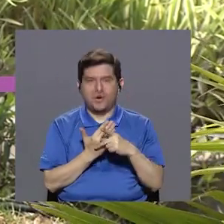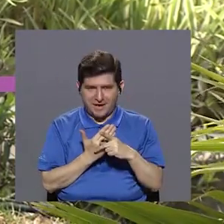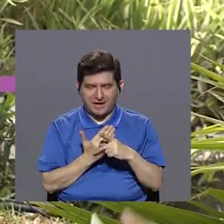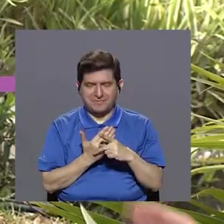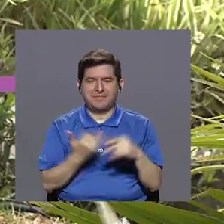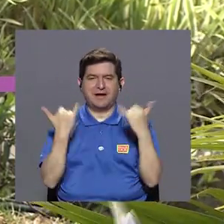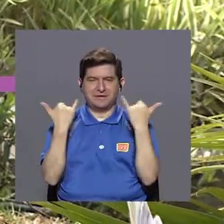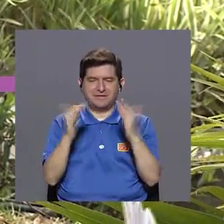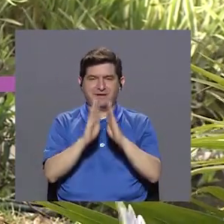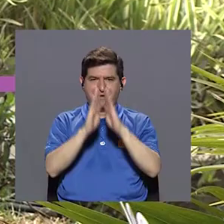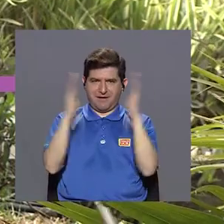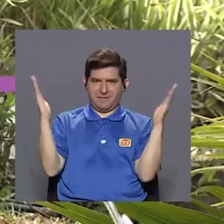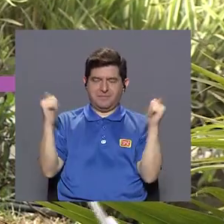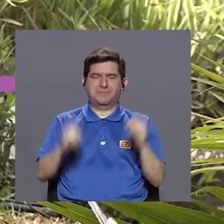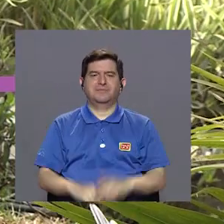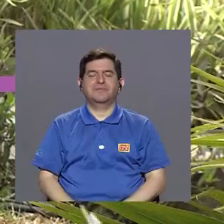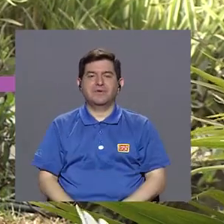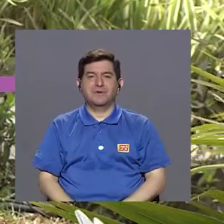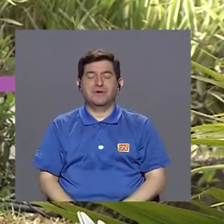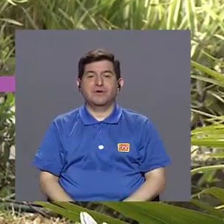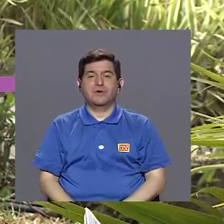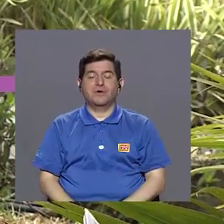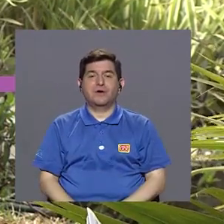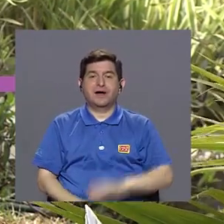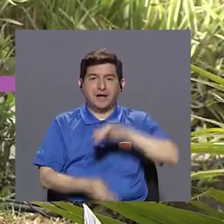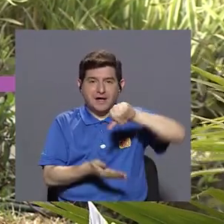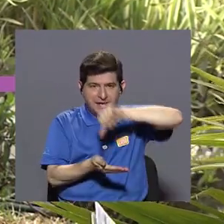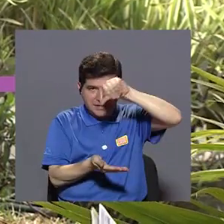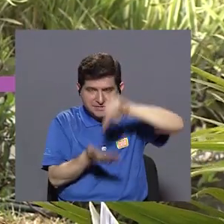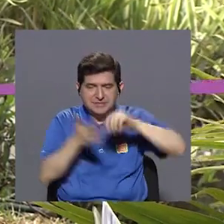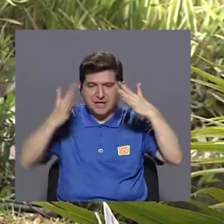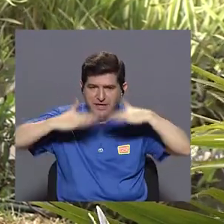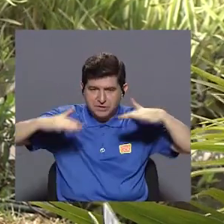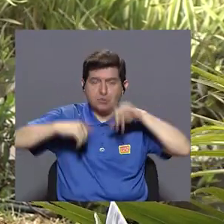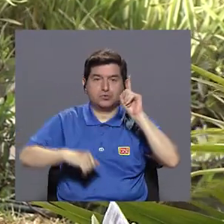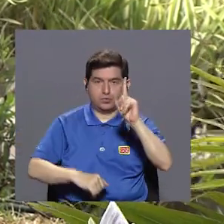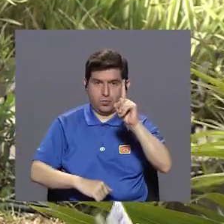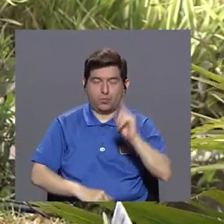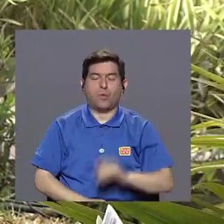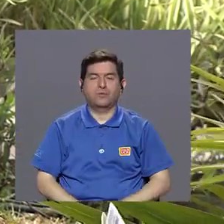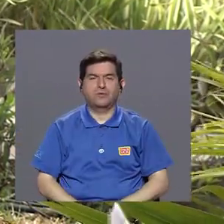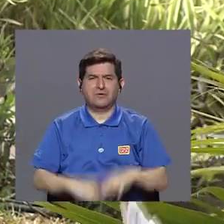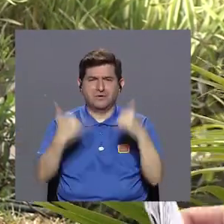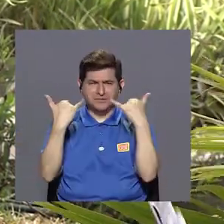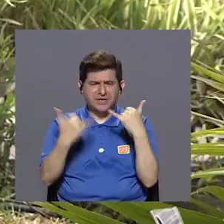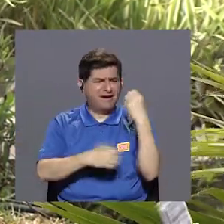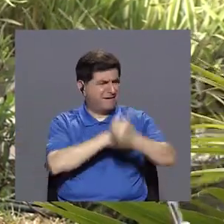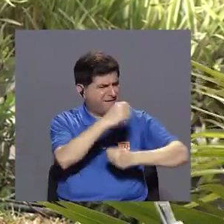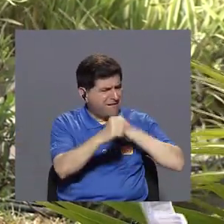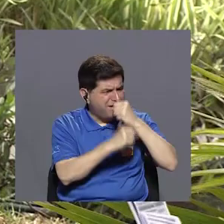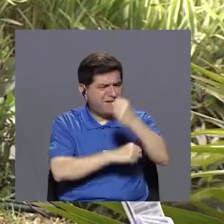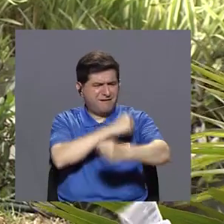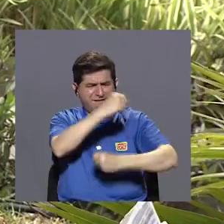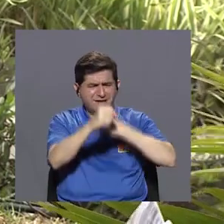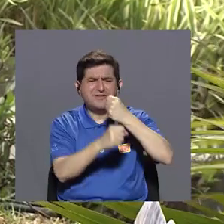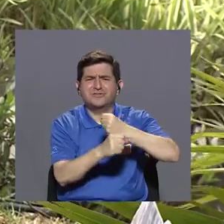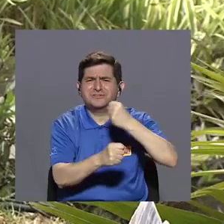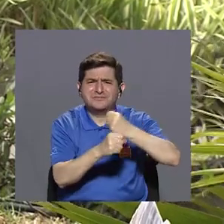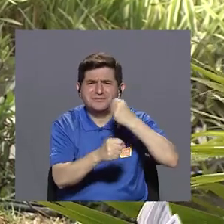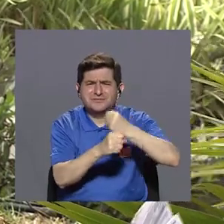programas bastante amplios. Kioscos Ambientales es uno. Ellos han venido desde hace ya varios